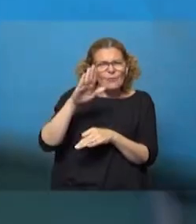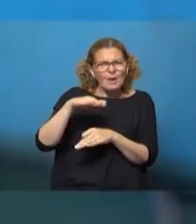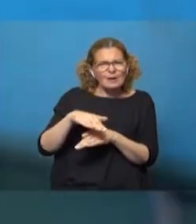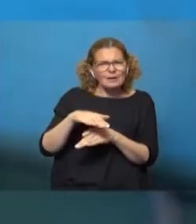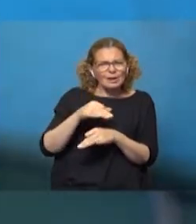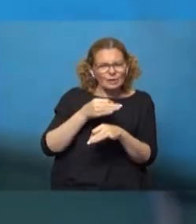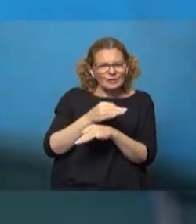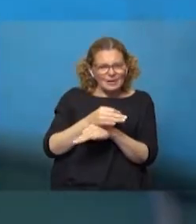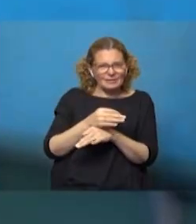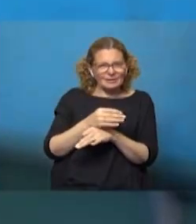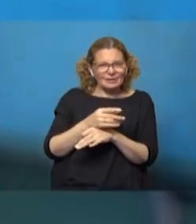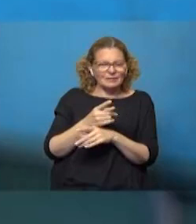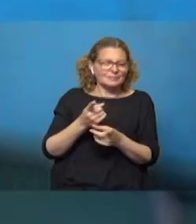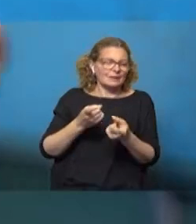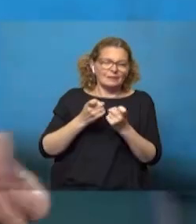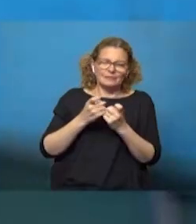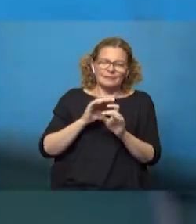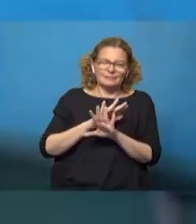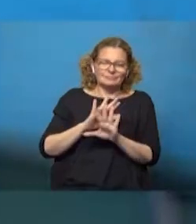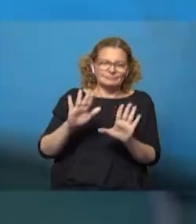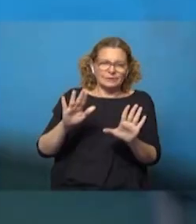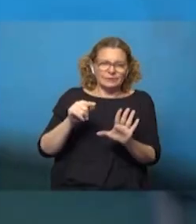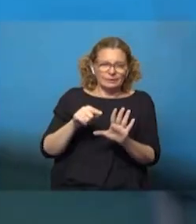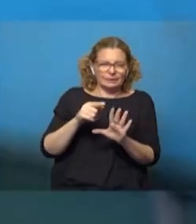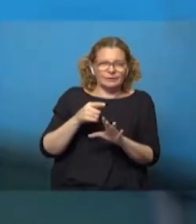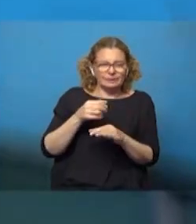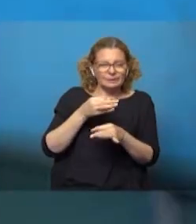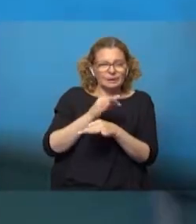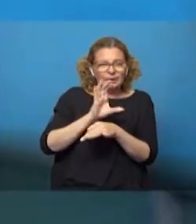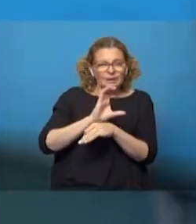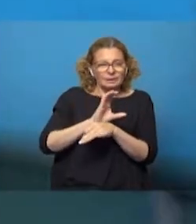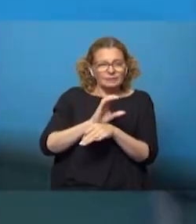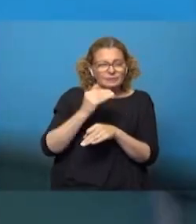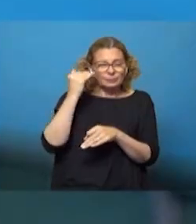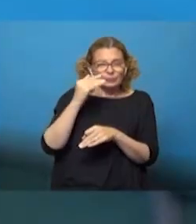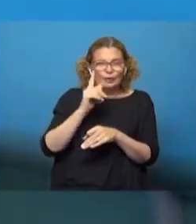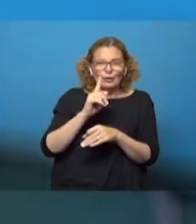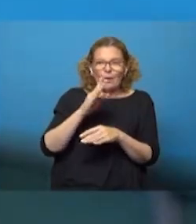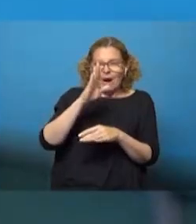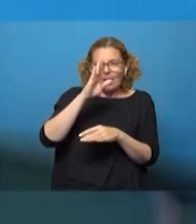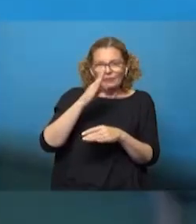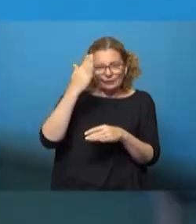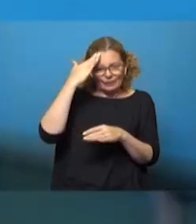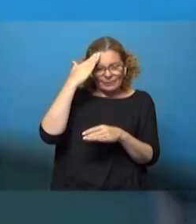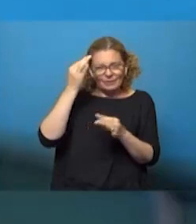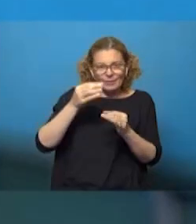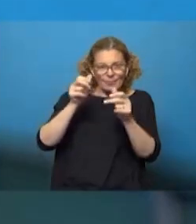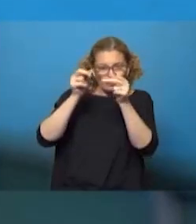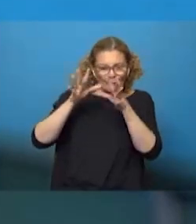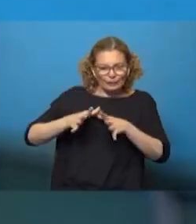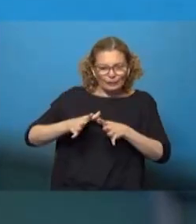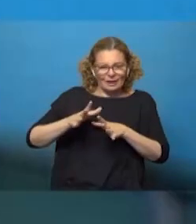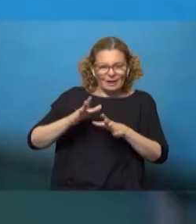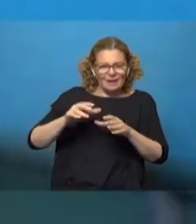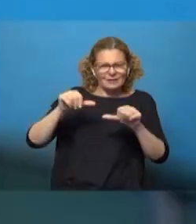la calidad de la enseñanza necesariamente si vos pones a dar clase a un profesor mal formado desprofesionalizar la enseñanza